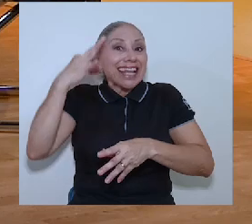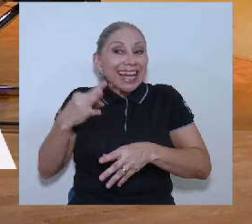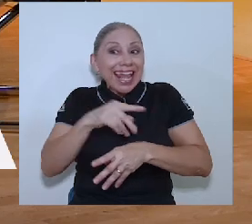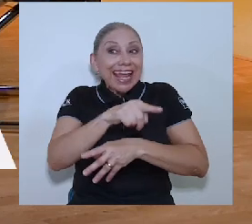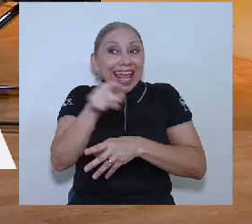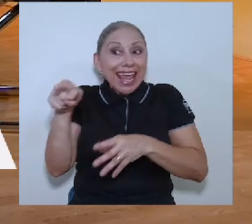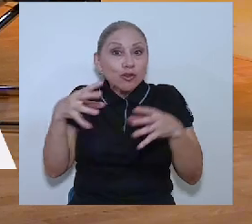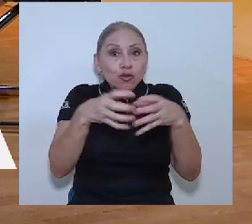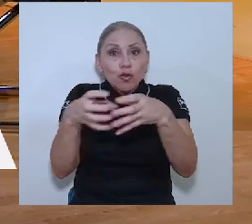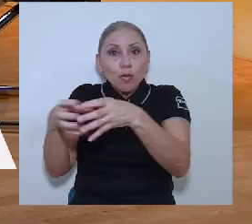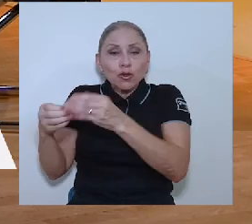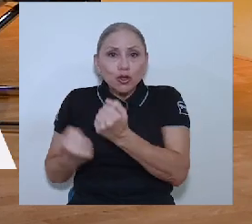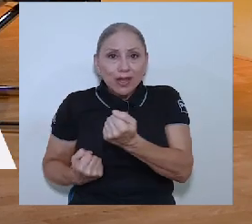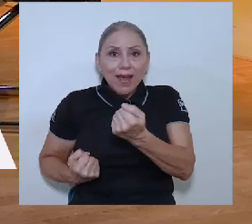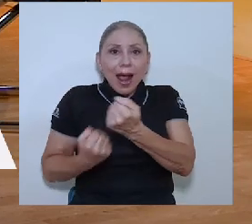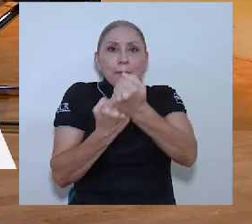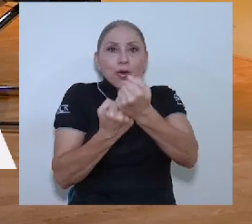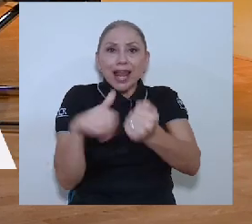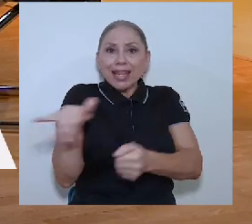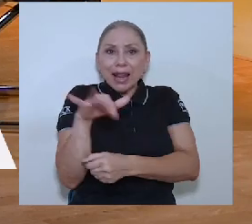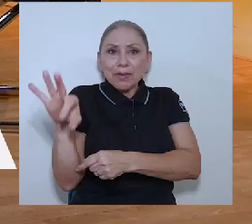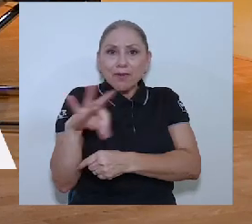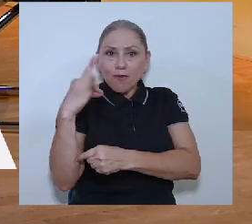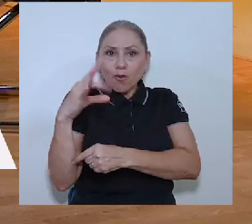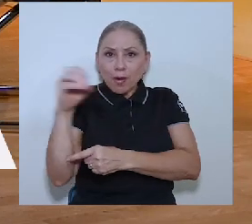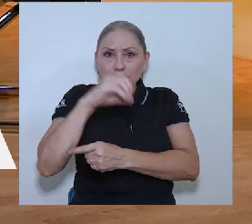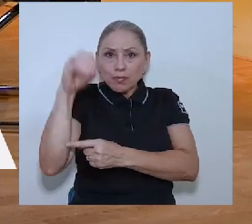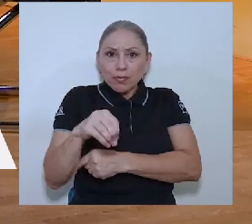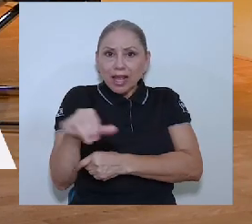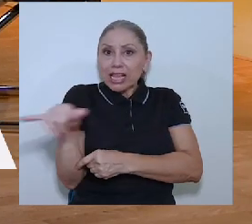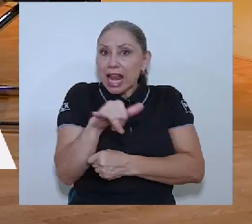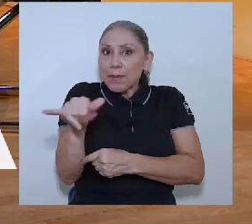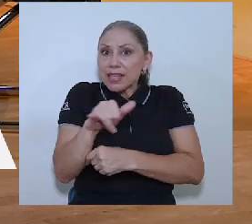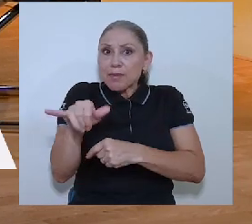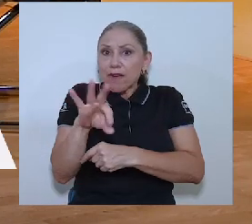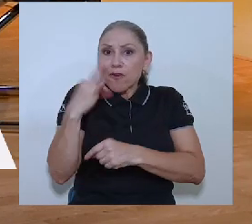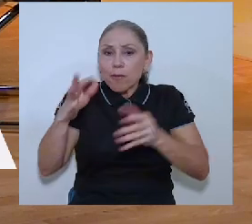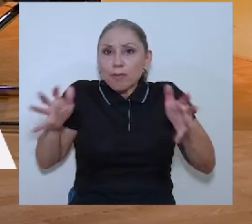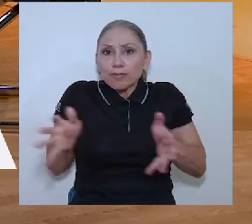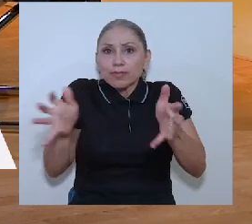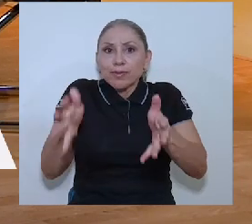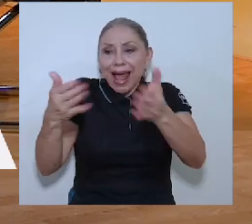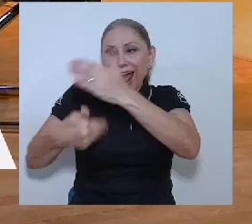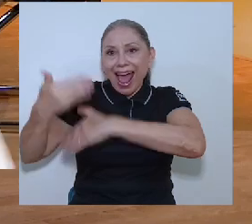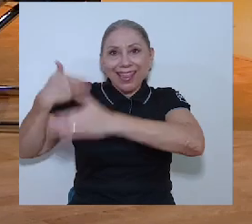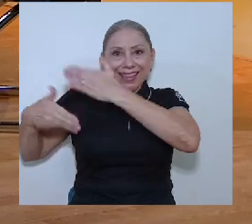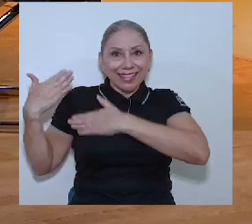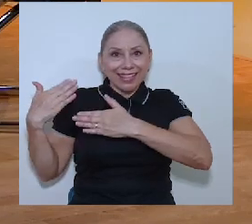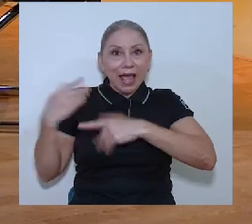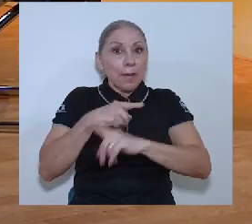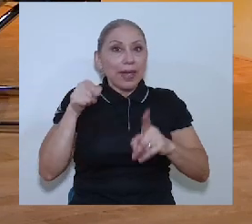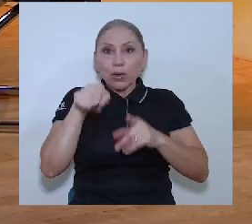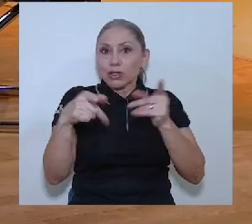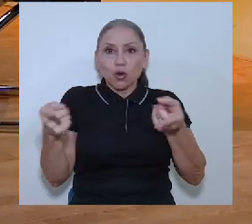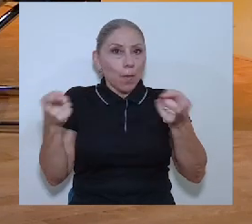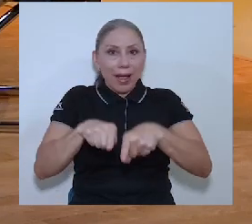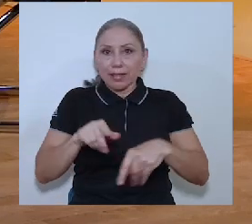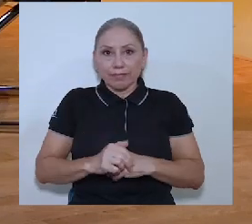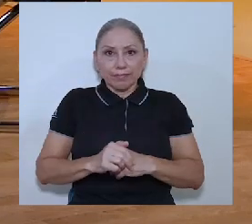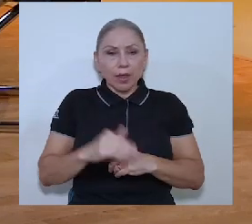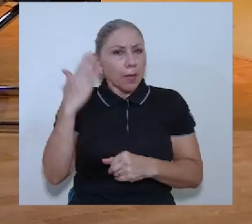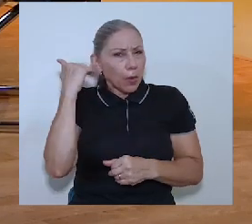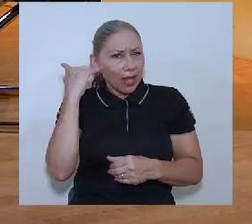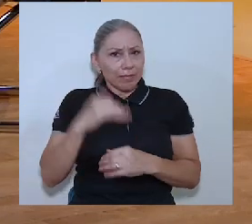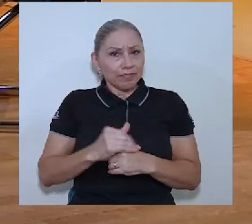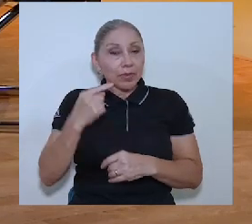la misma proporción o por lo menos con el mismo ímpetu que habían hecho en otras oportunidades. Y eso no se dio. ¿Por